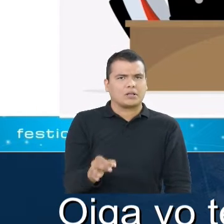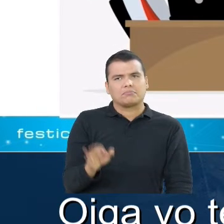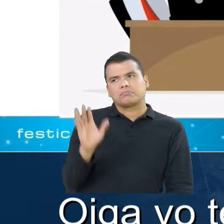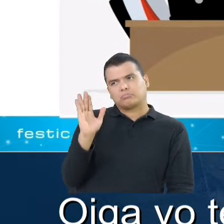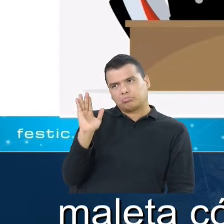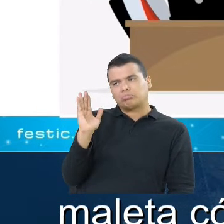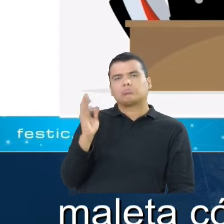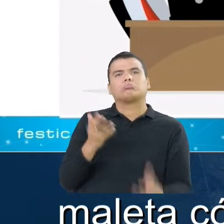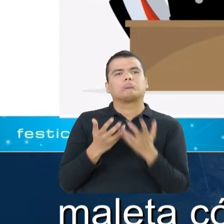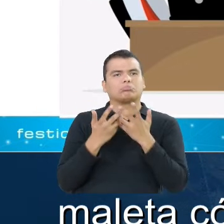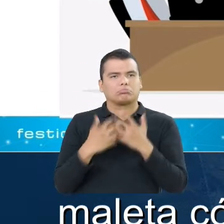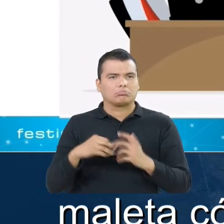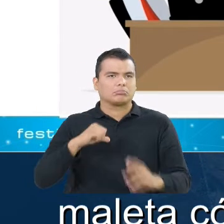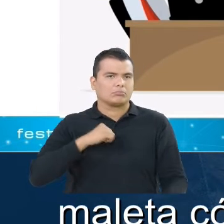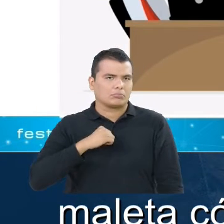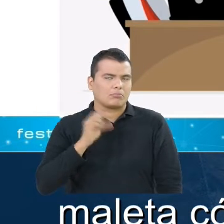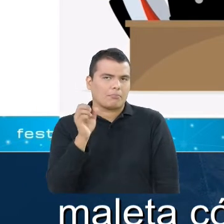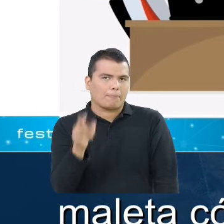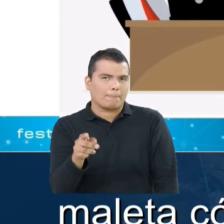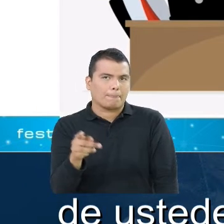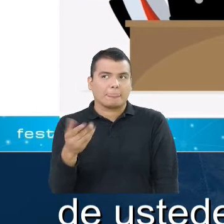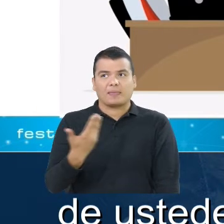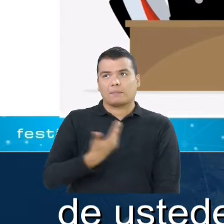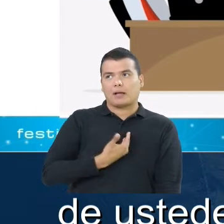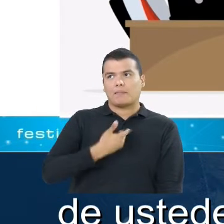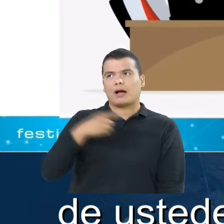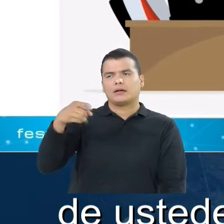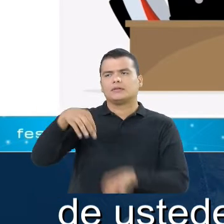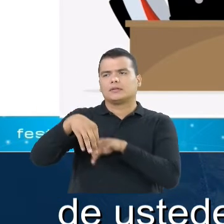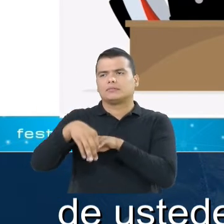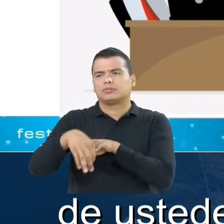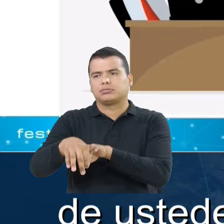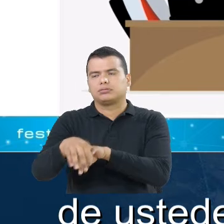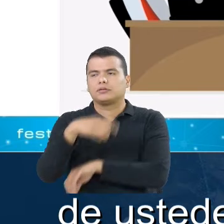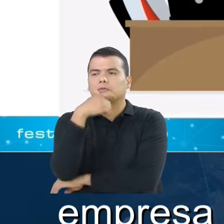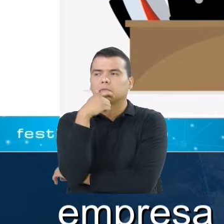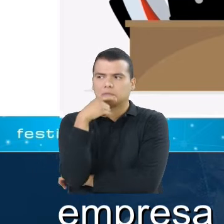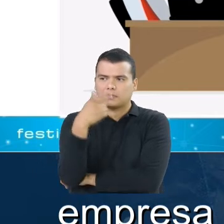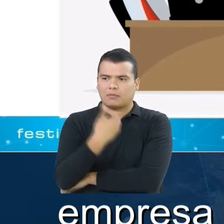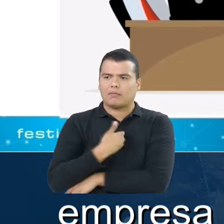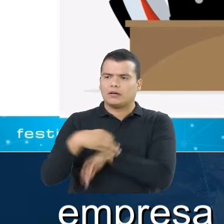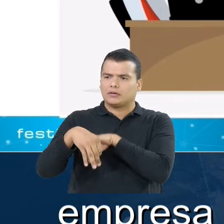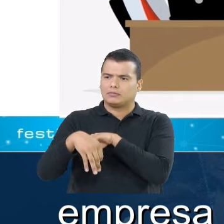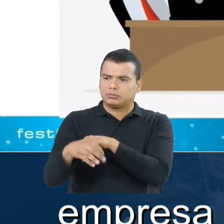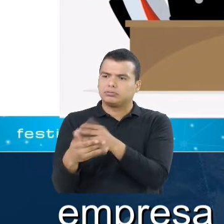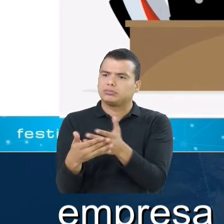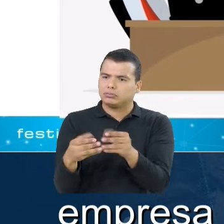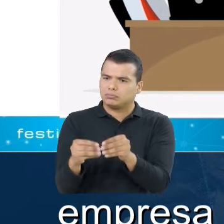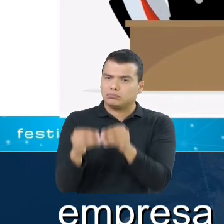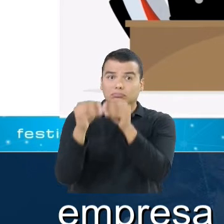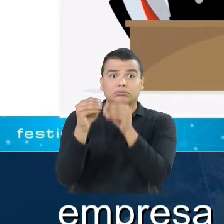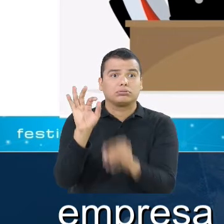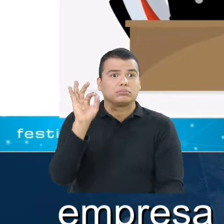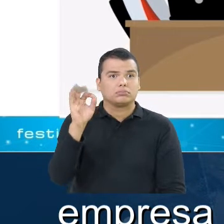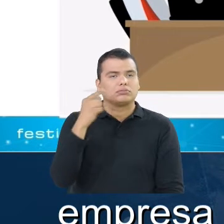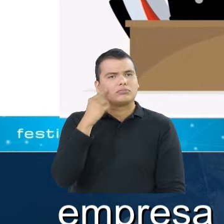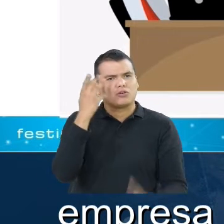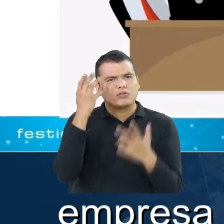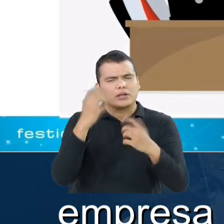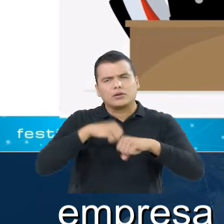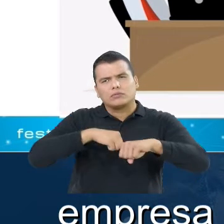empresa por lo mismo. Resulta que mi mamá cose y como me di cuenta que mi mamá cose y hace cosas súper lindas, quiero montar un